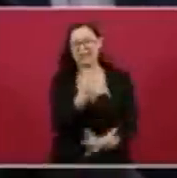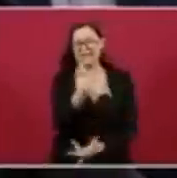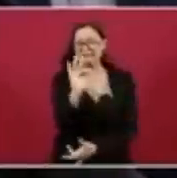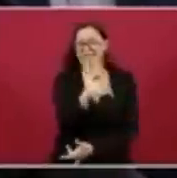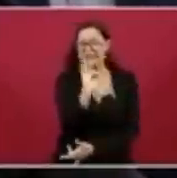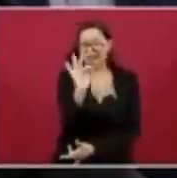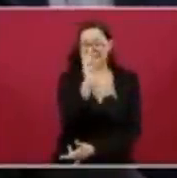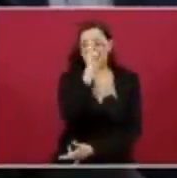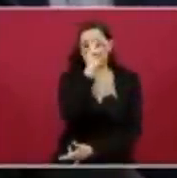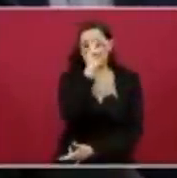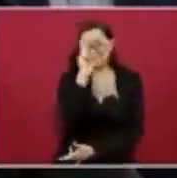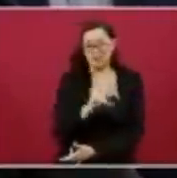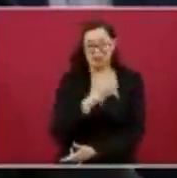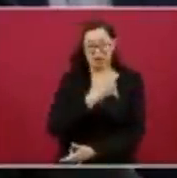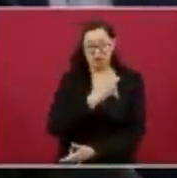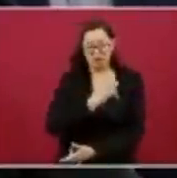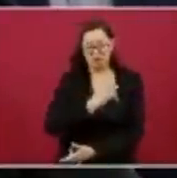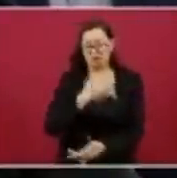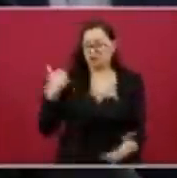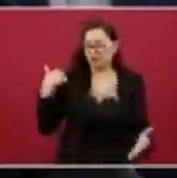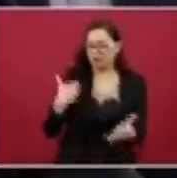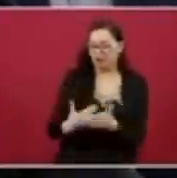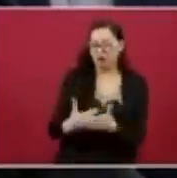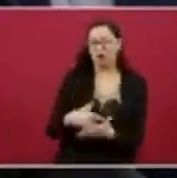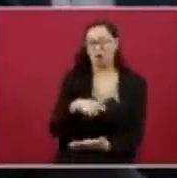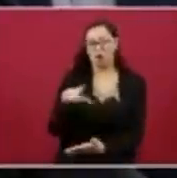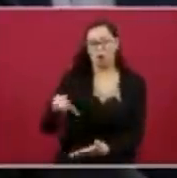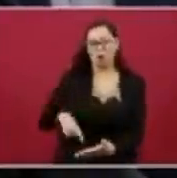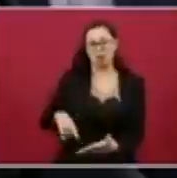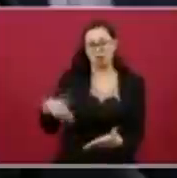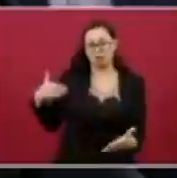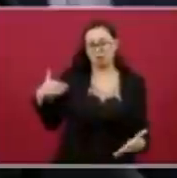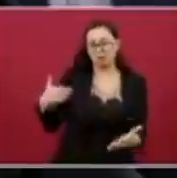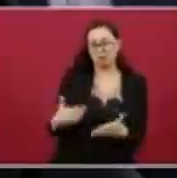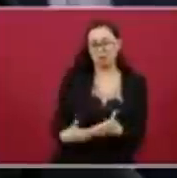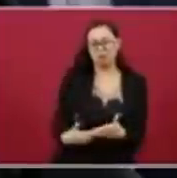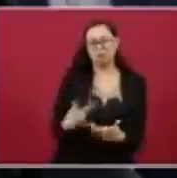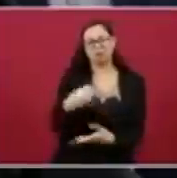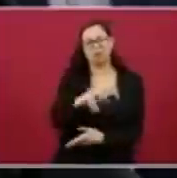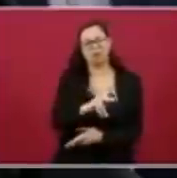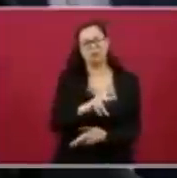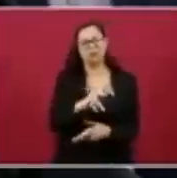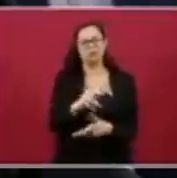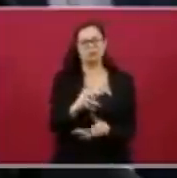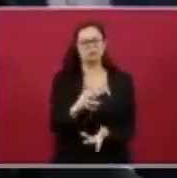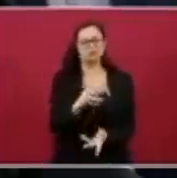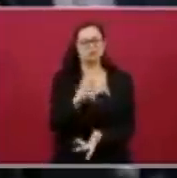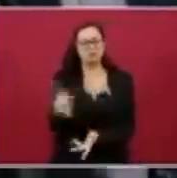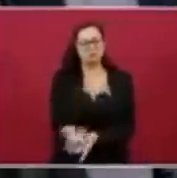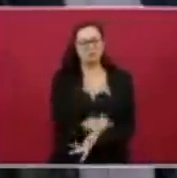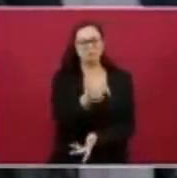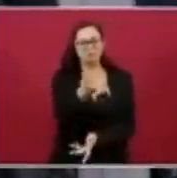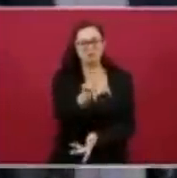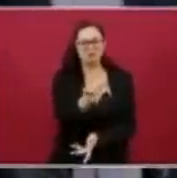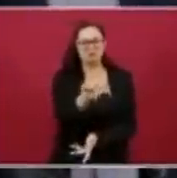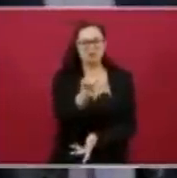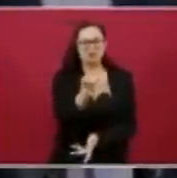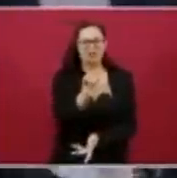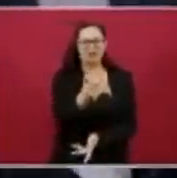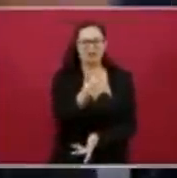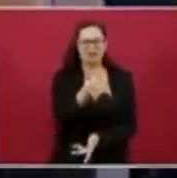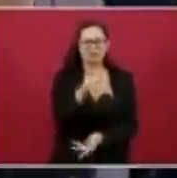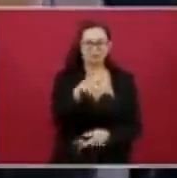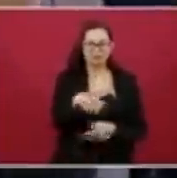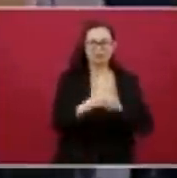más doloroso que ha vivido su gobierno, pero preguntarle cuál es la reflexión respecto a esto que le ha sido